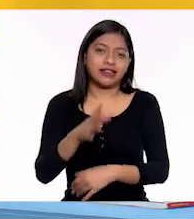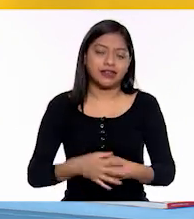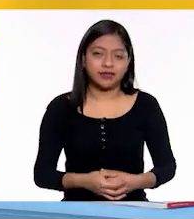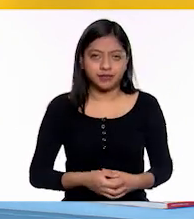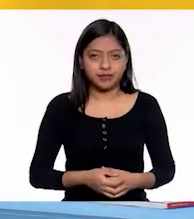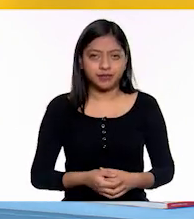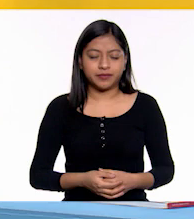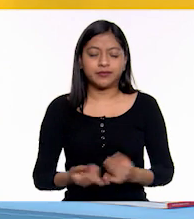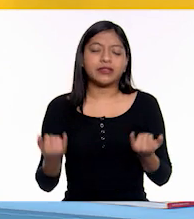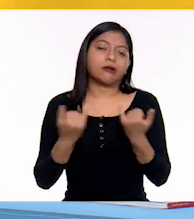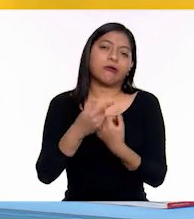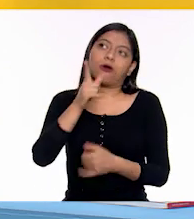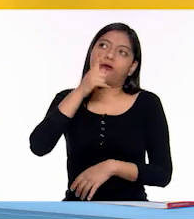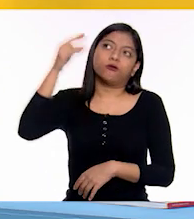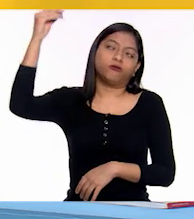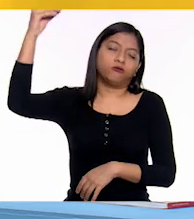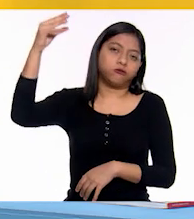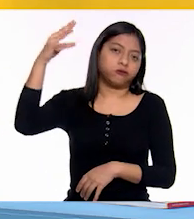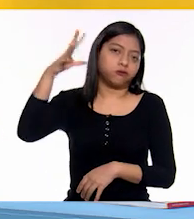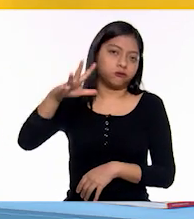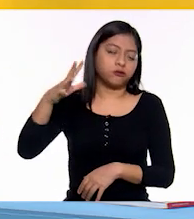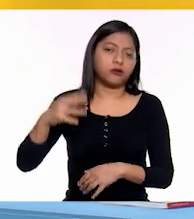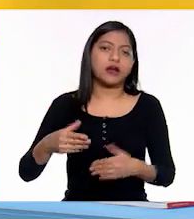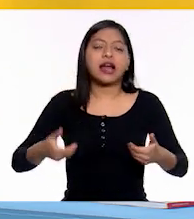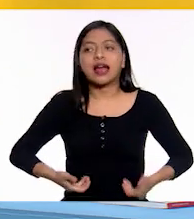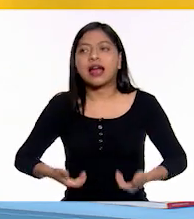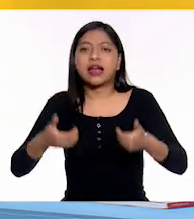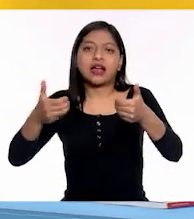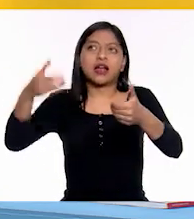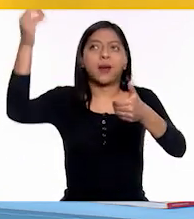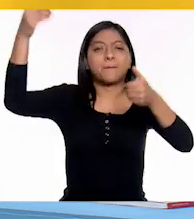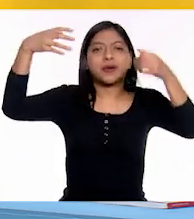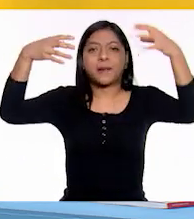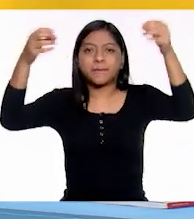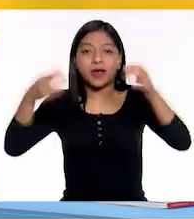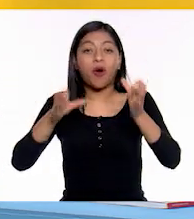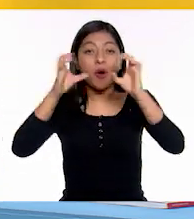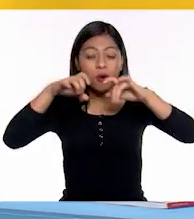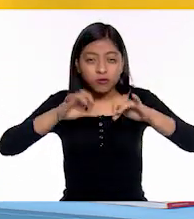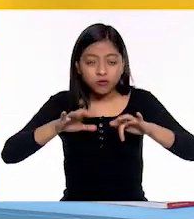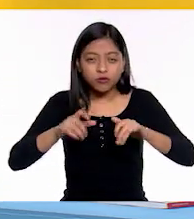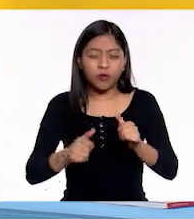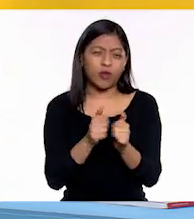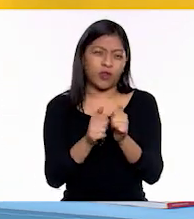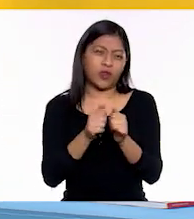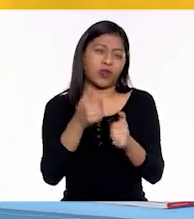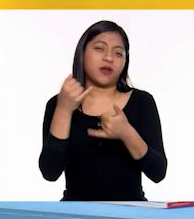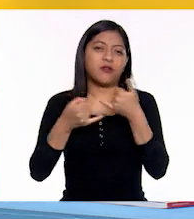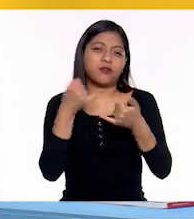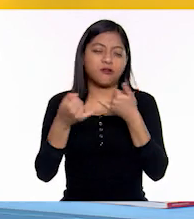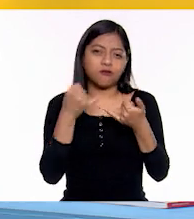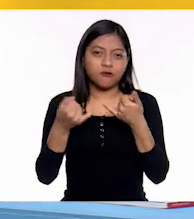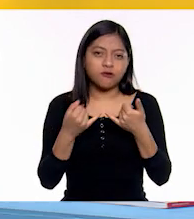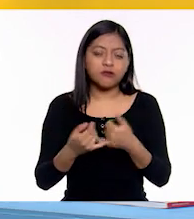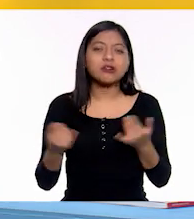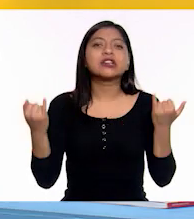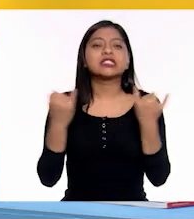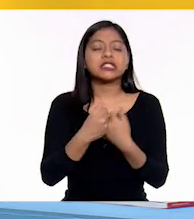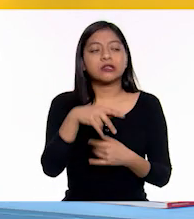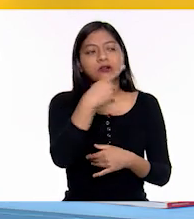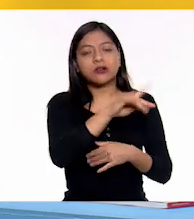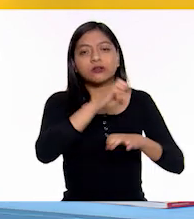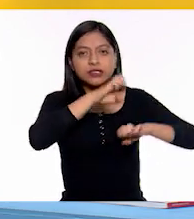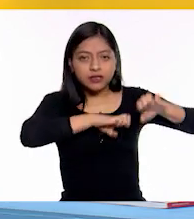Electrodomésticos, la iluminación de las casas y de las calles, las computadoras, los videojuegos, las máquinas de las fábricas,